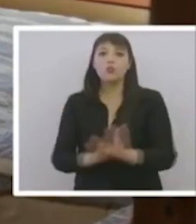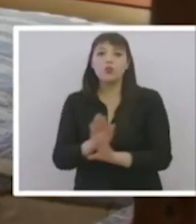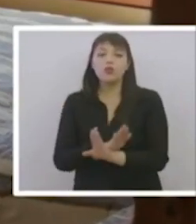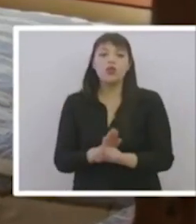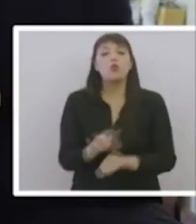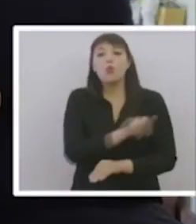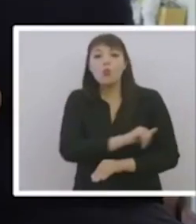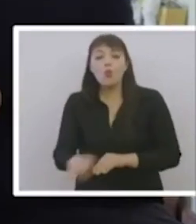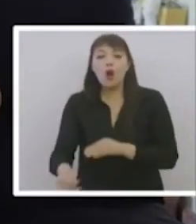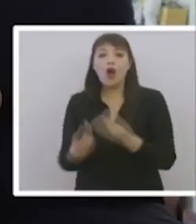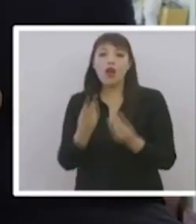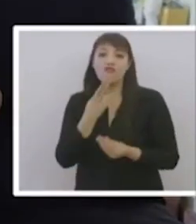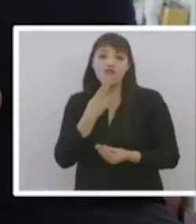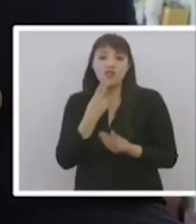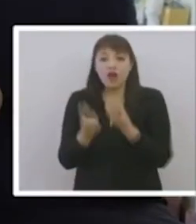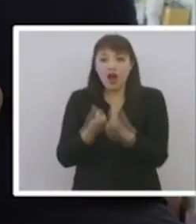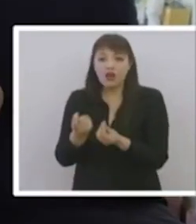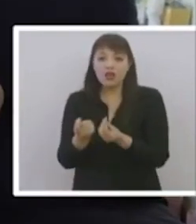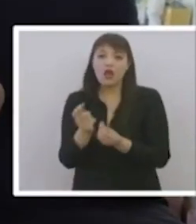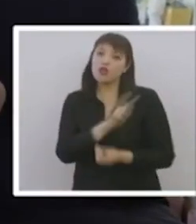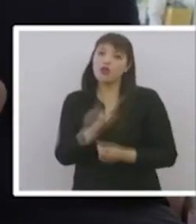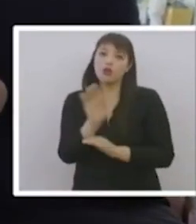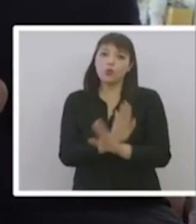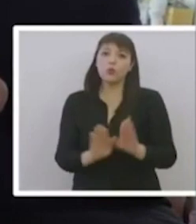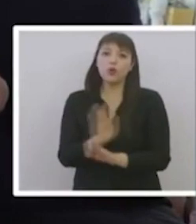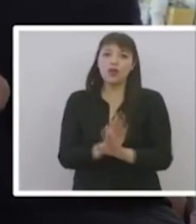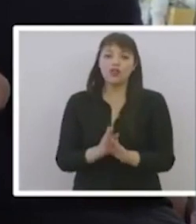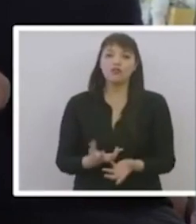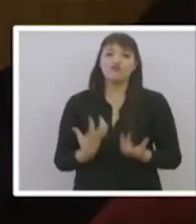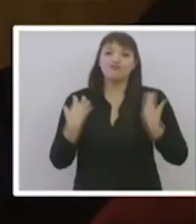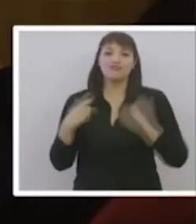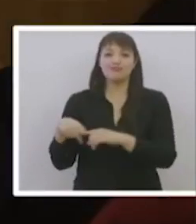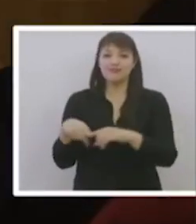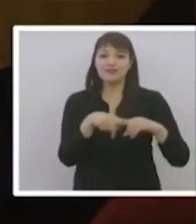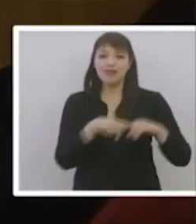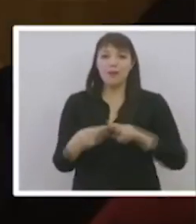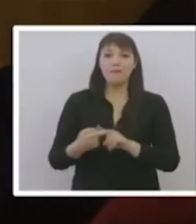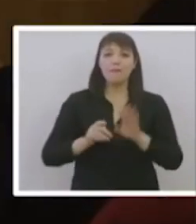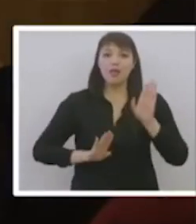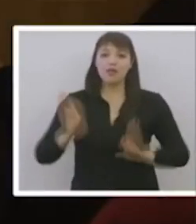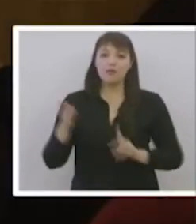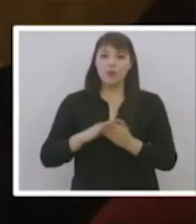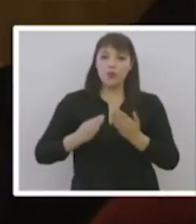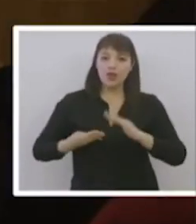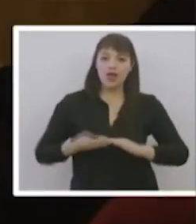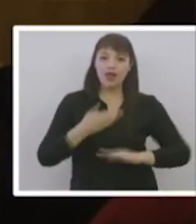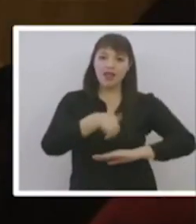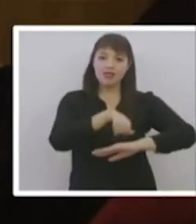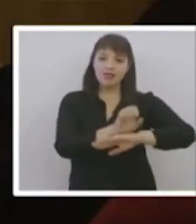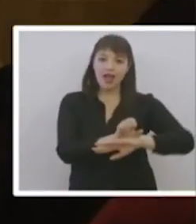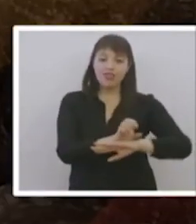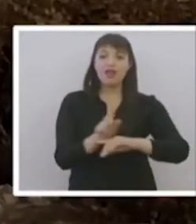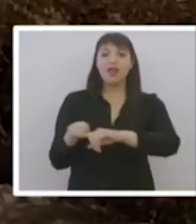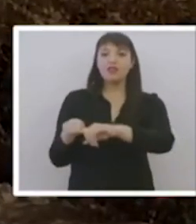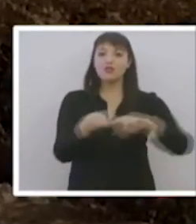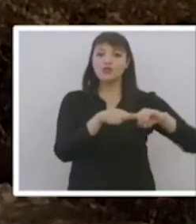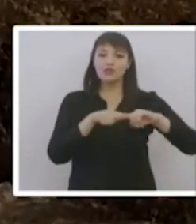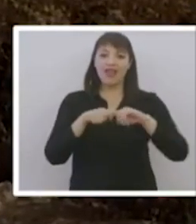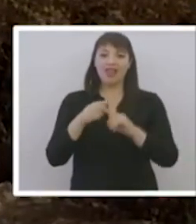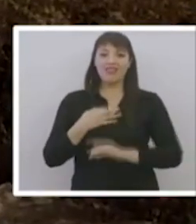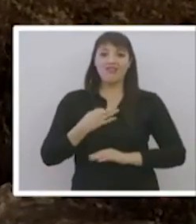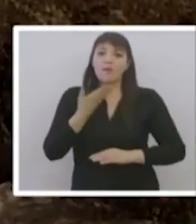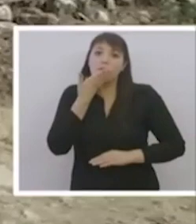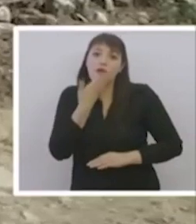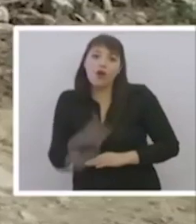las personas que hoy en día requieren cuidado, y con esto también poder dar un espacio y una holgura a las personas que hoy en día realizan labores de cuidado, que